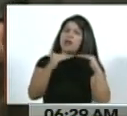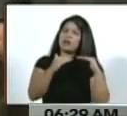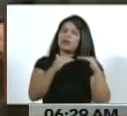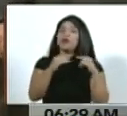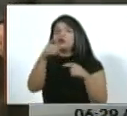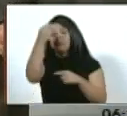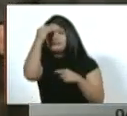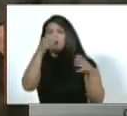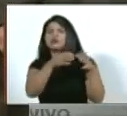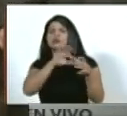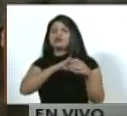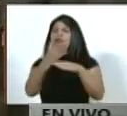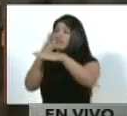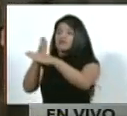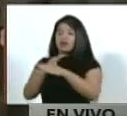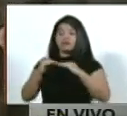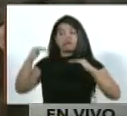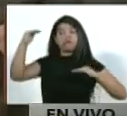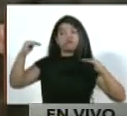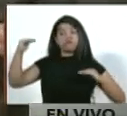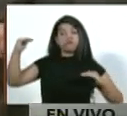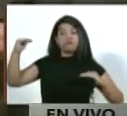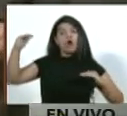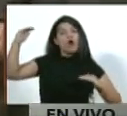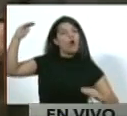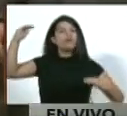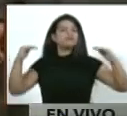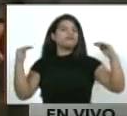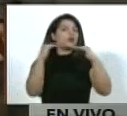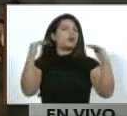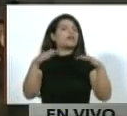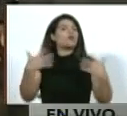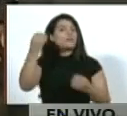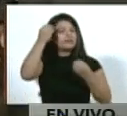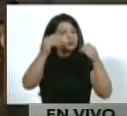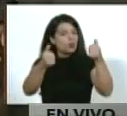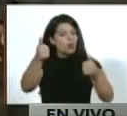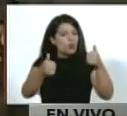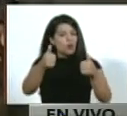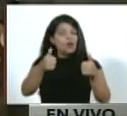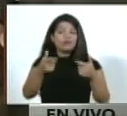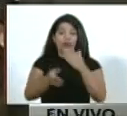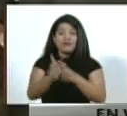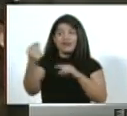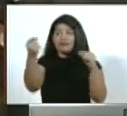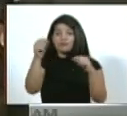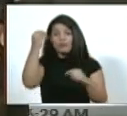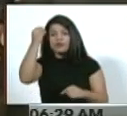estratificada o de igualdad social, se sigue debatiendo.